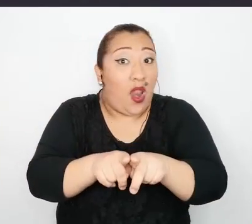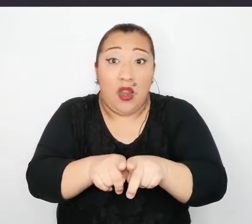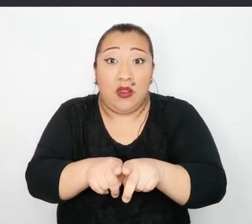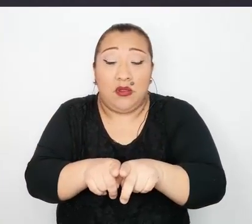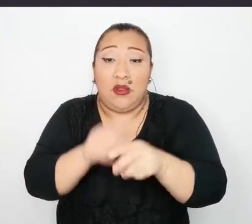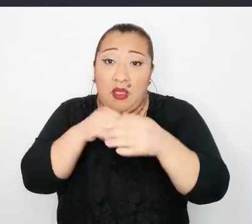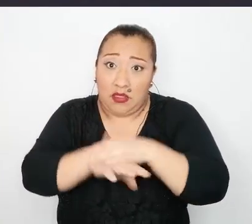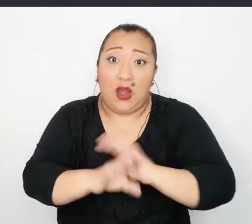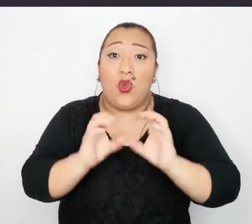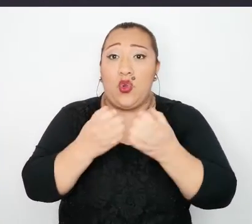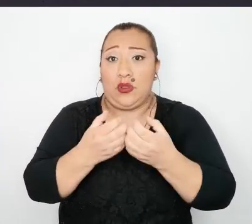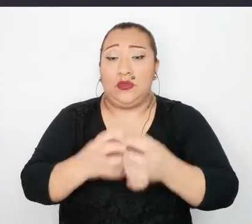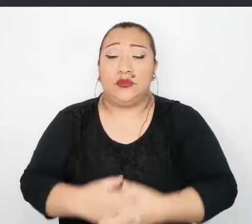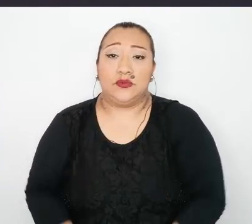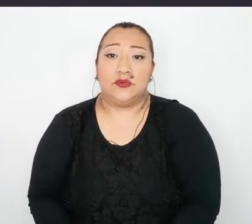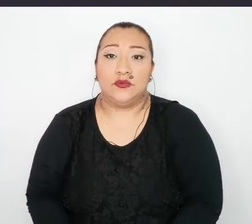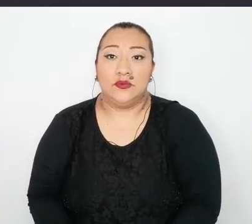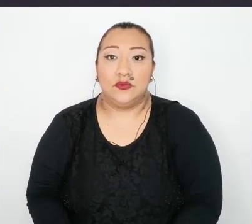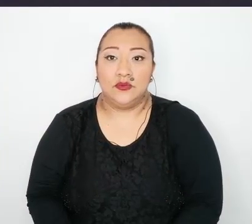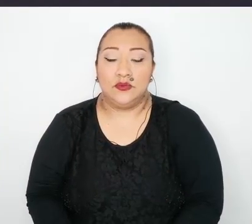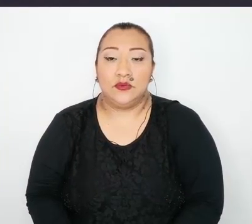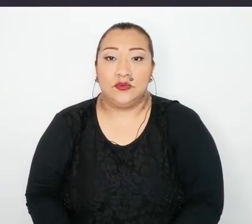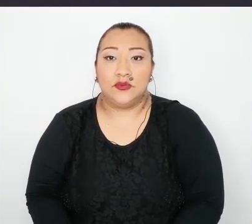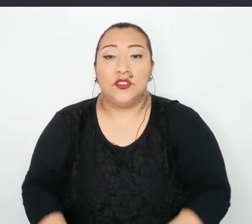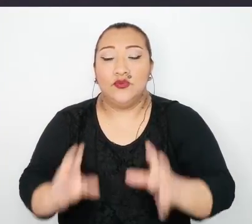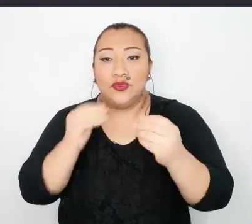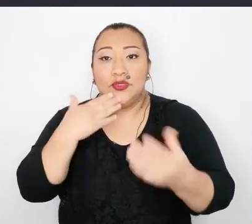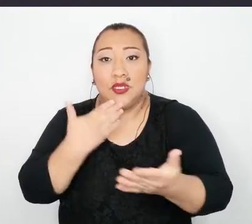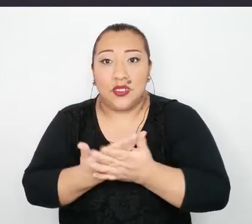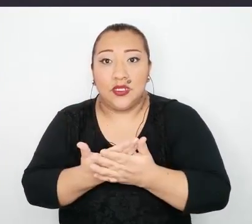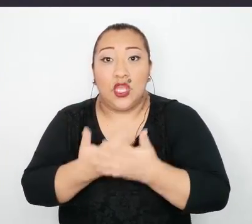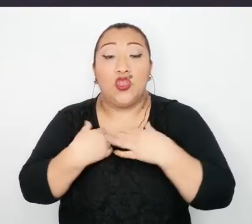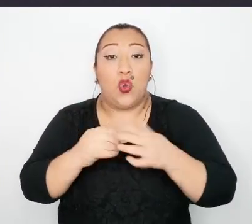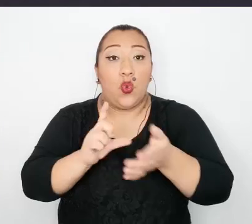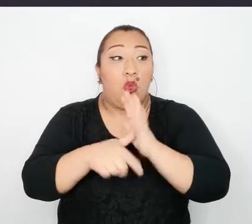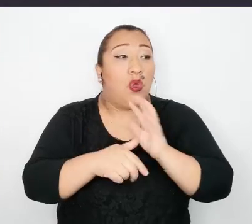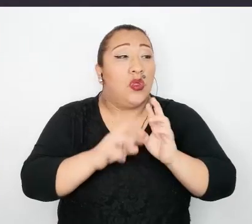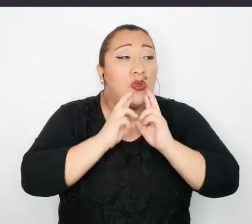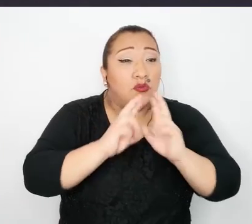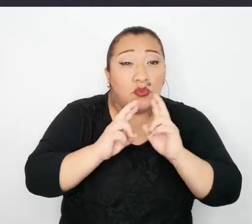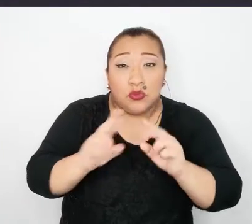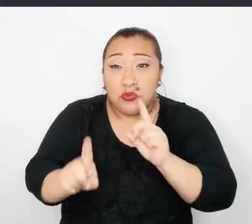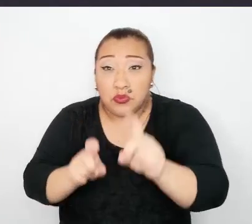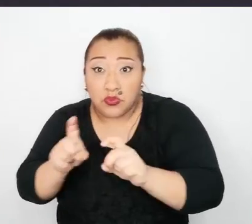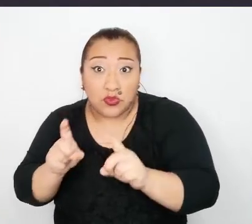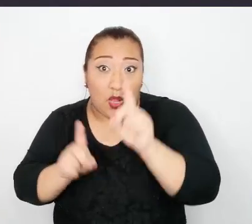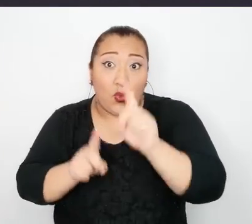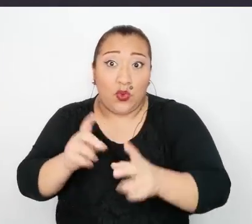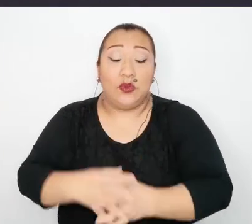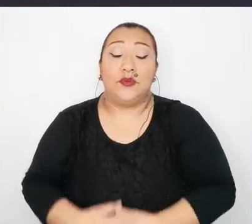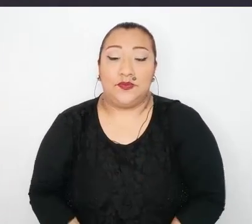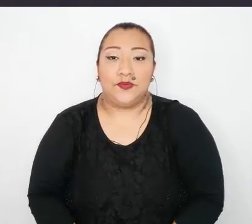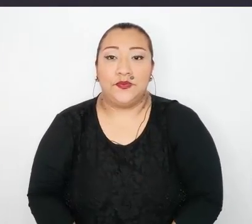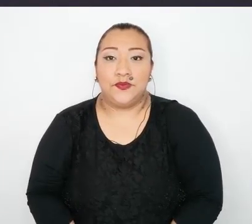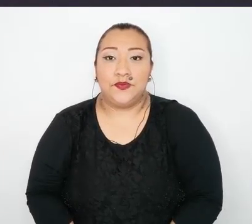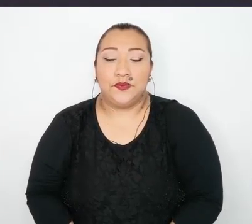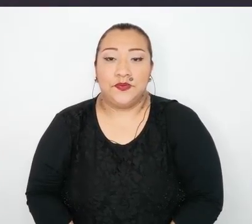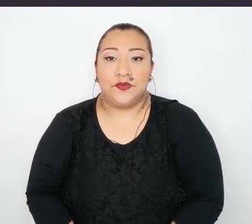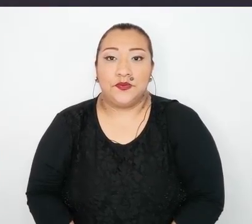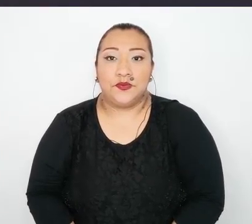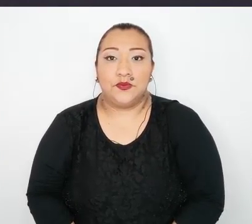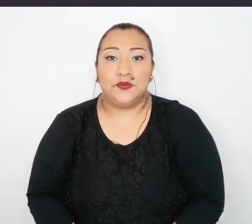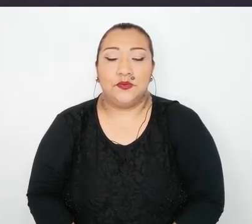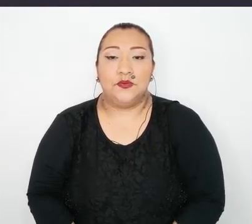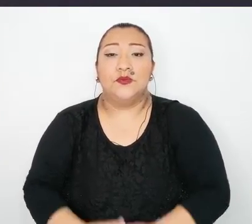también a el Congreso de la República. Muchas gracias. Vamos a contestar, entiendo, algunas preguntas.